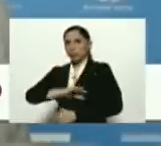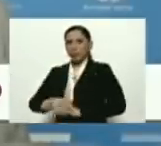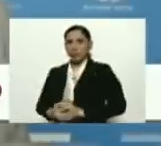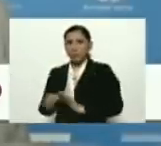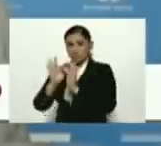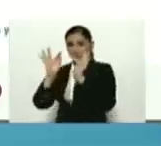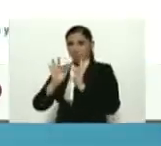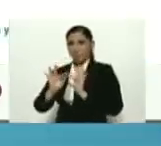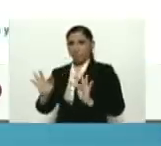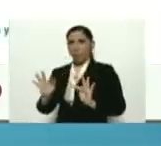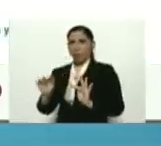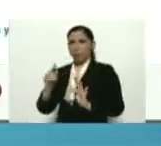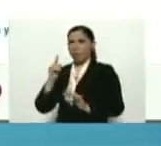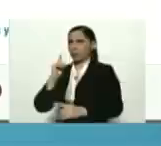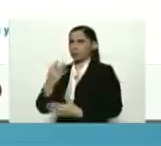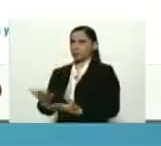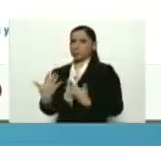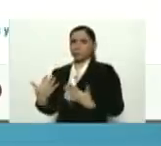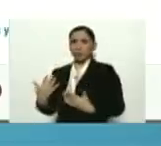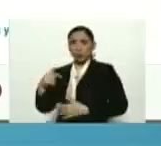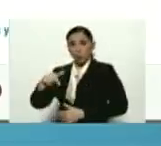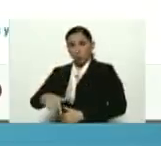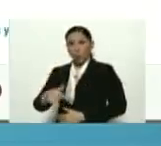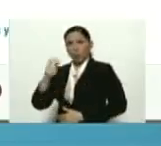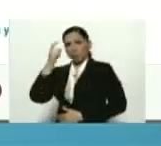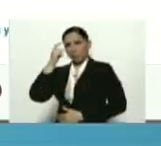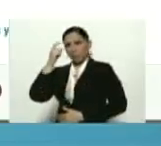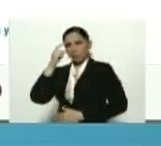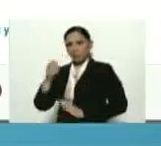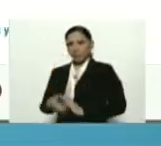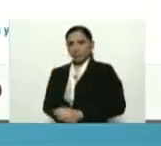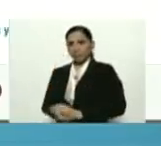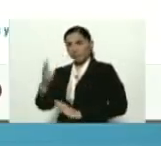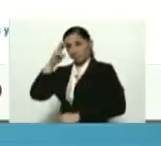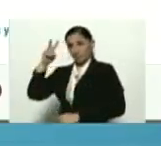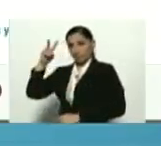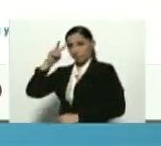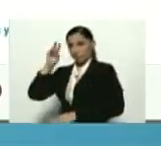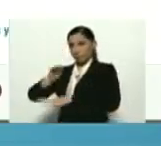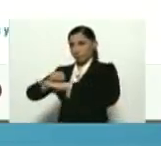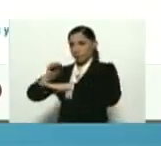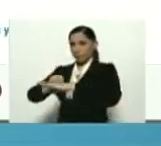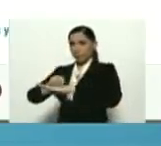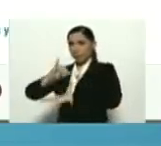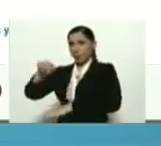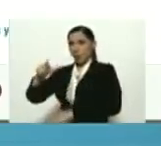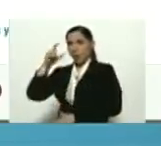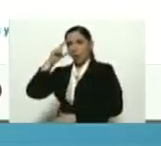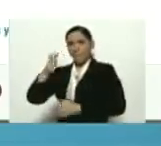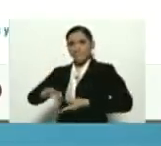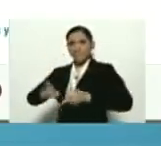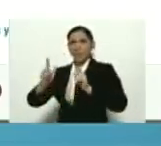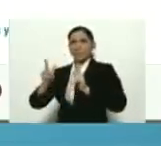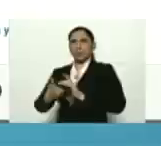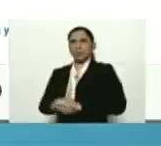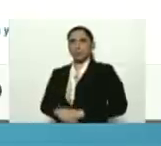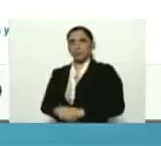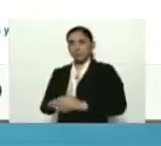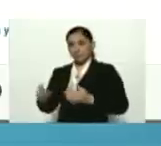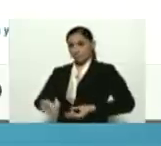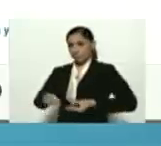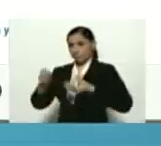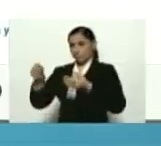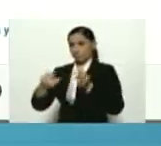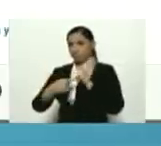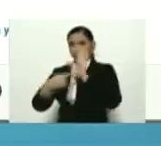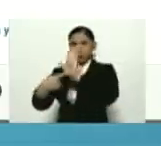forma urgente. Por eso hoy día y a invitación del canciller Jorge Arreaza, me voy a permitir presentarles muy